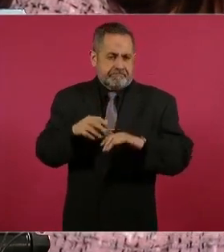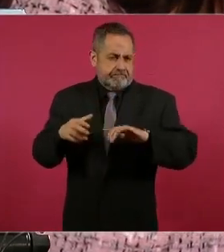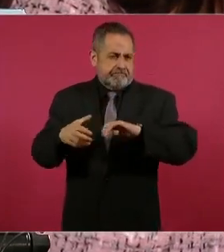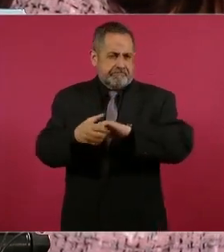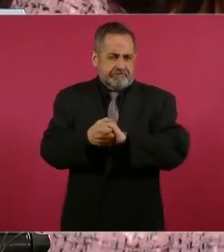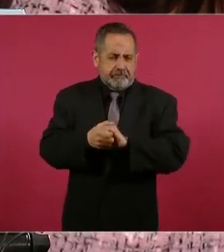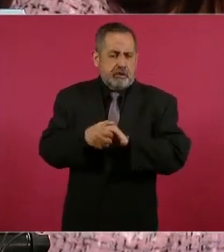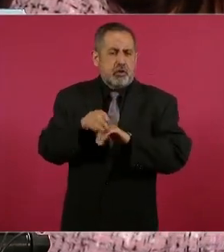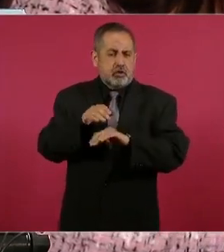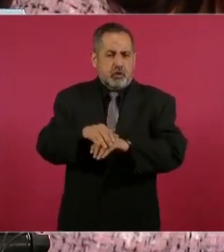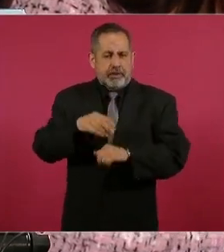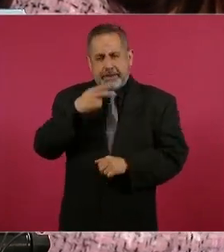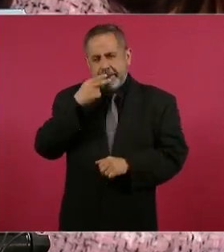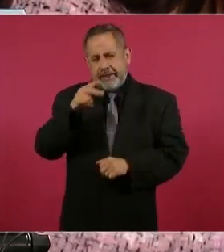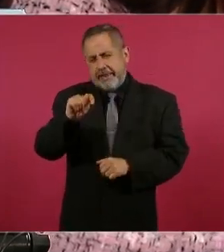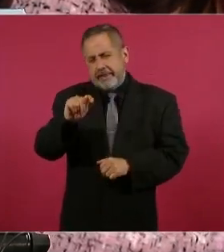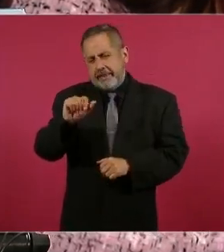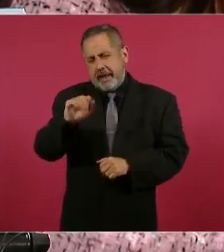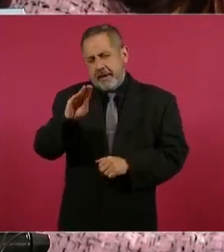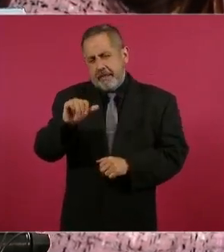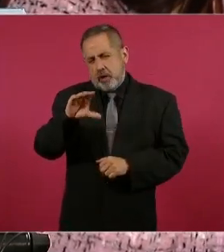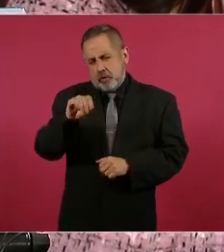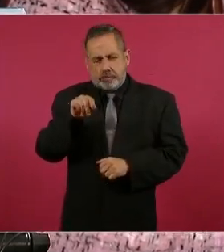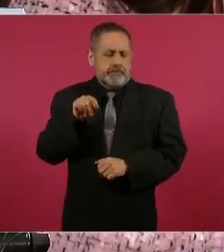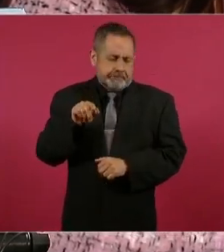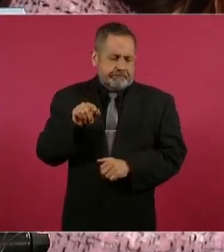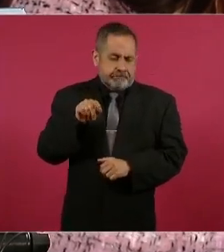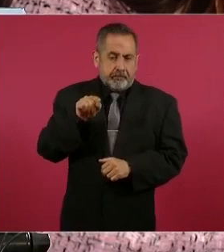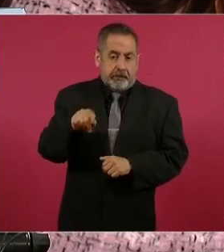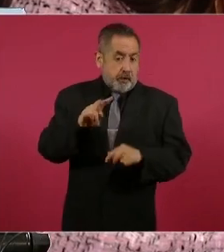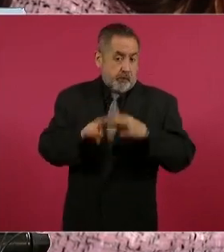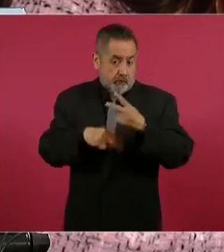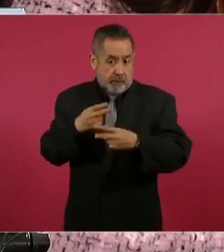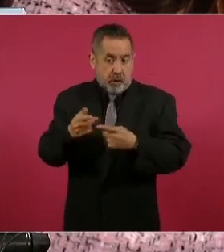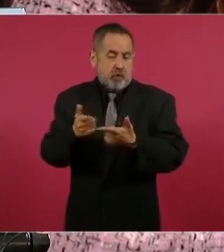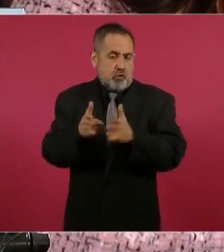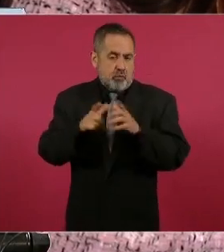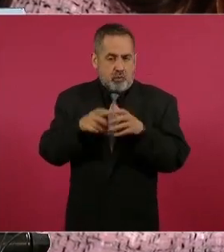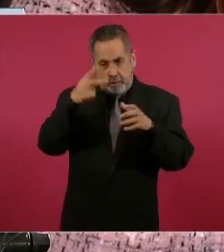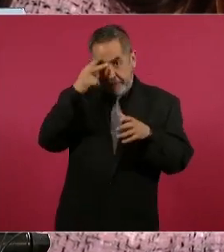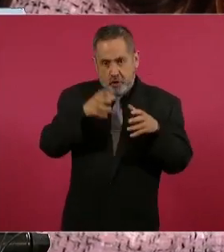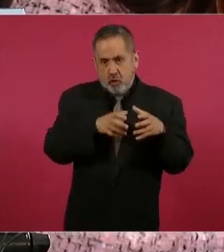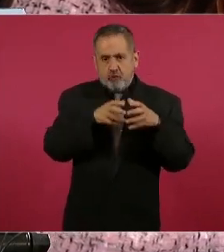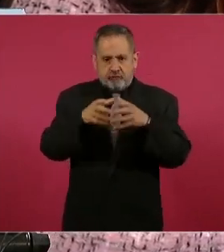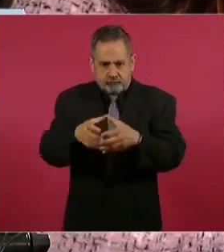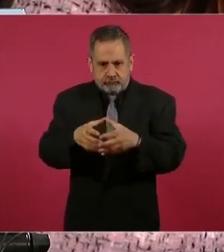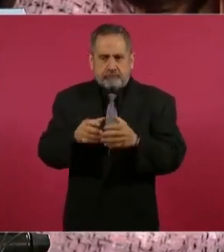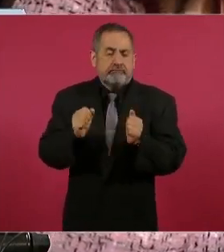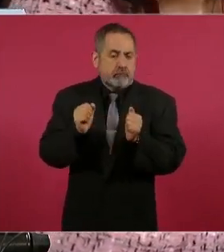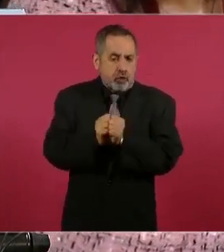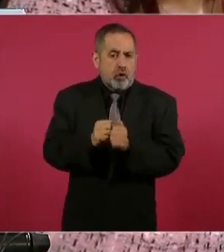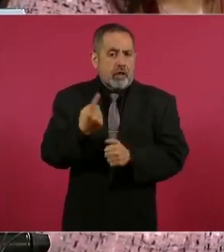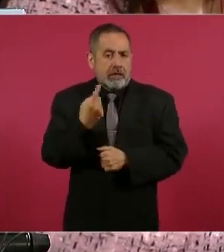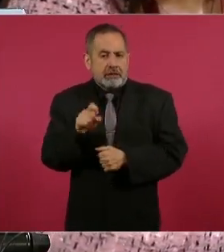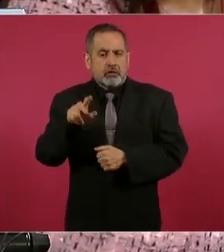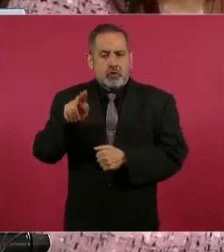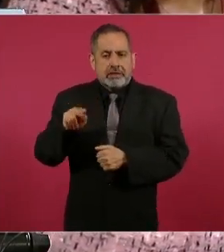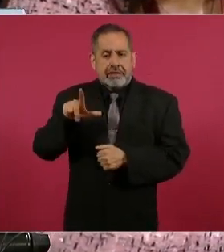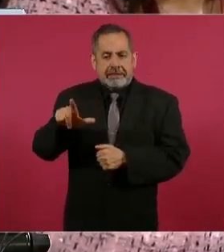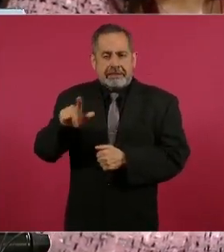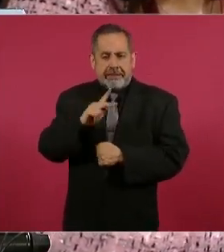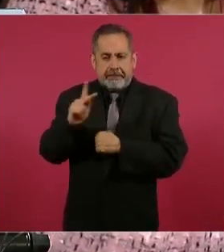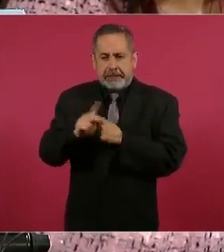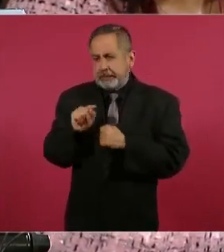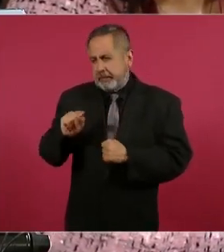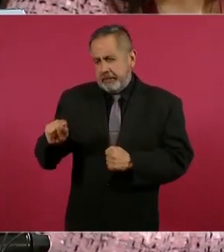para el control del tabaco. Ahí participó, por supuesto, la delegación mexicana de más de 187 naciones. Cuando